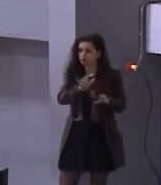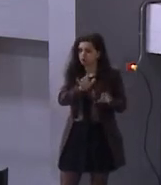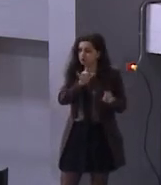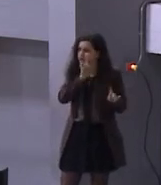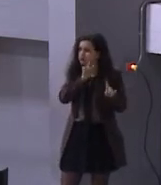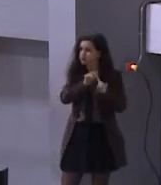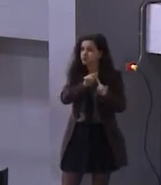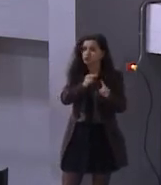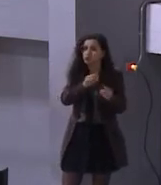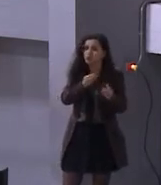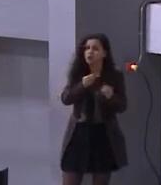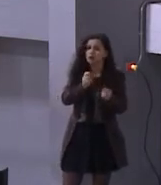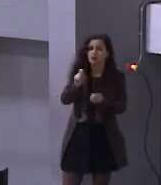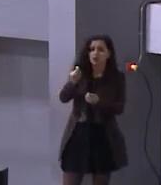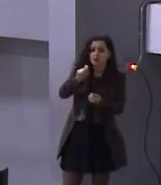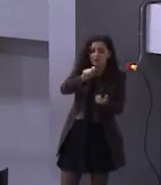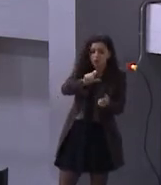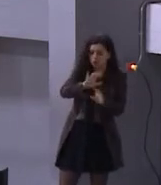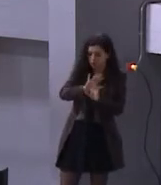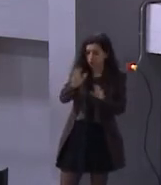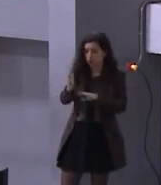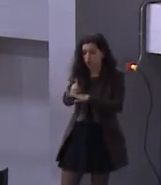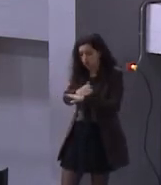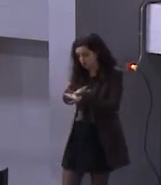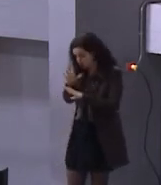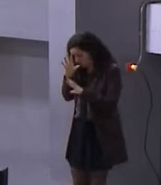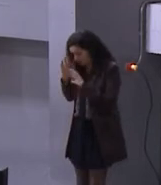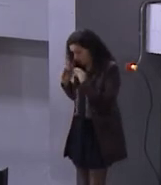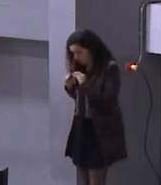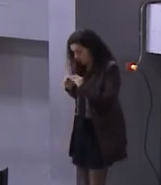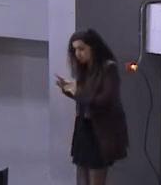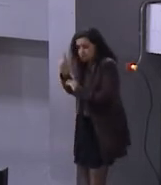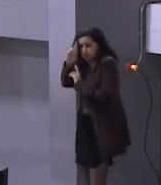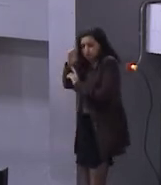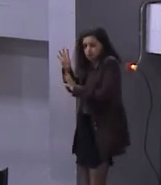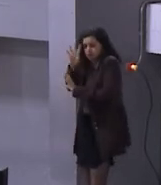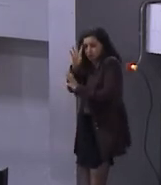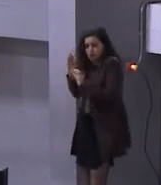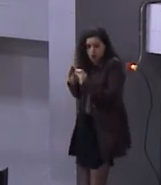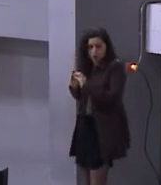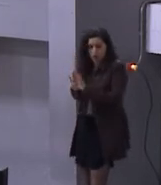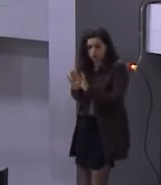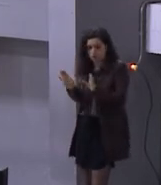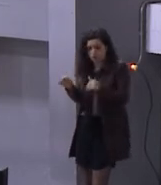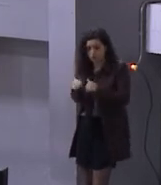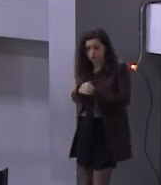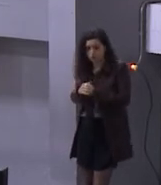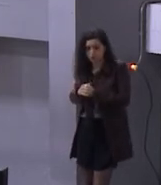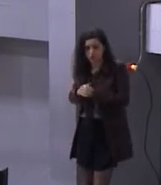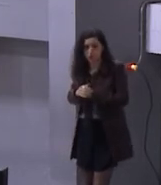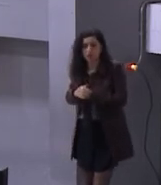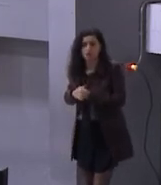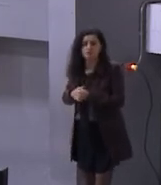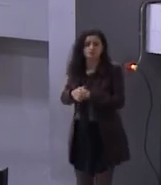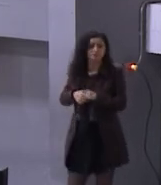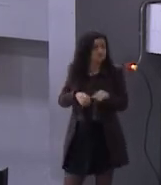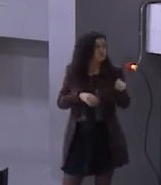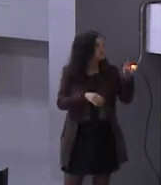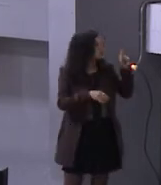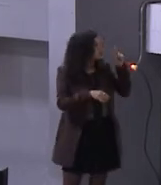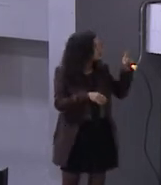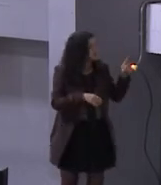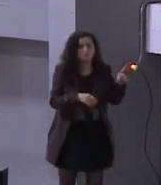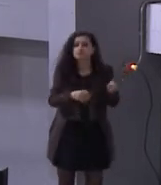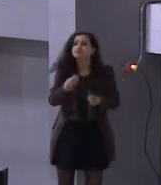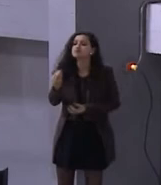van para inversión, que fue lo que se pactó, como corresponde. Entonces, esto que estamos haciendo, ¿de